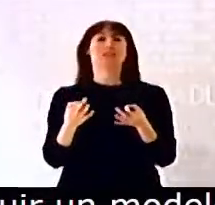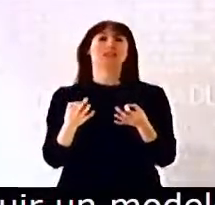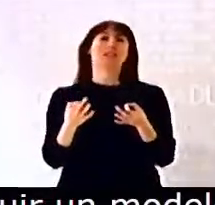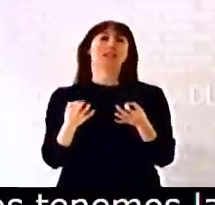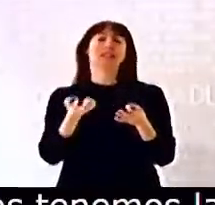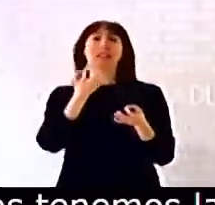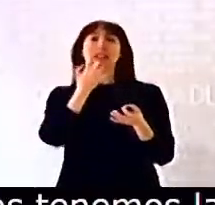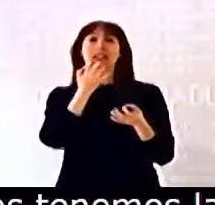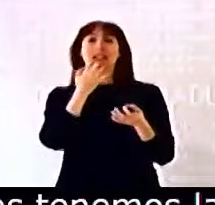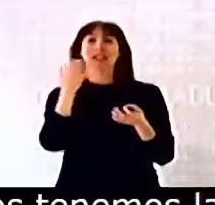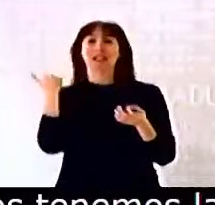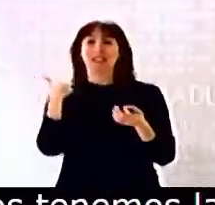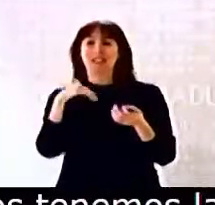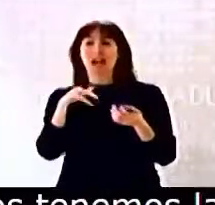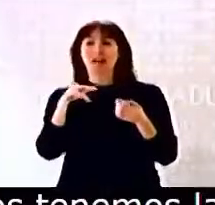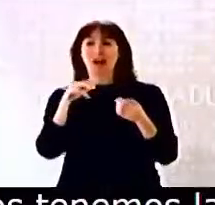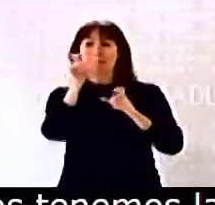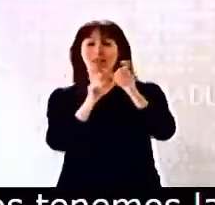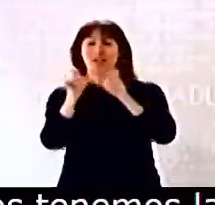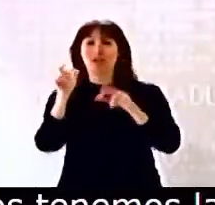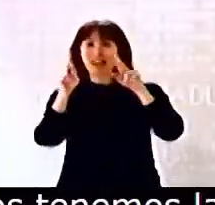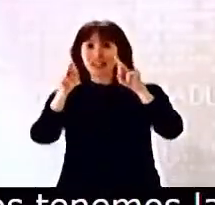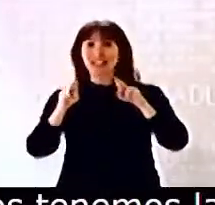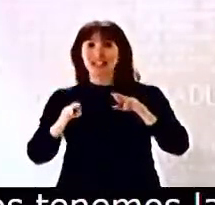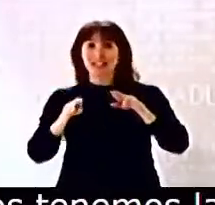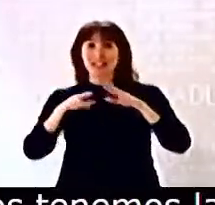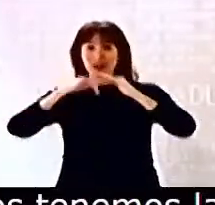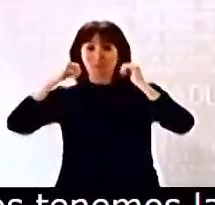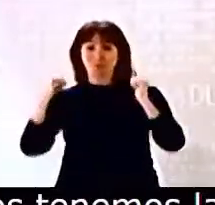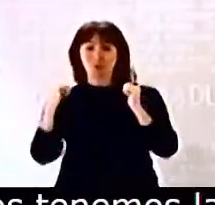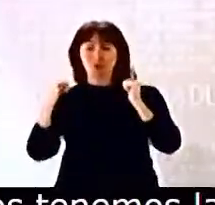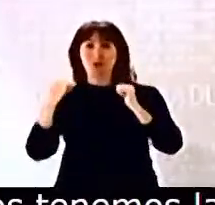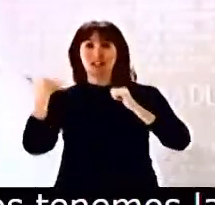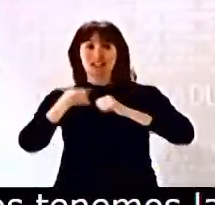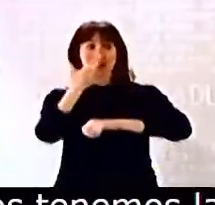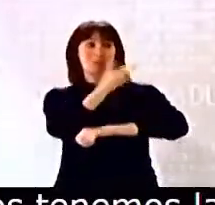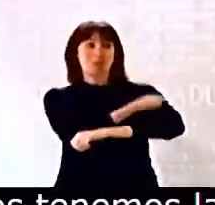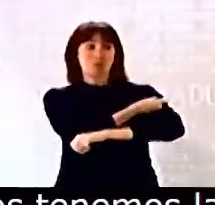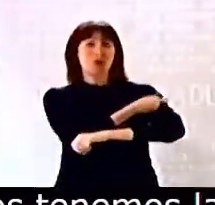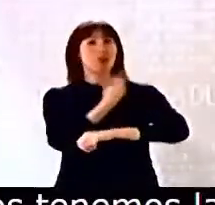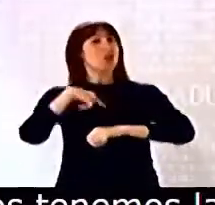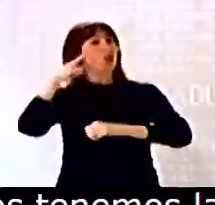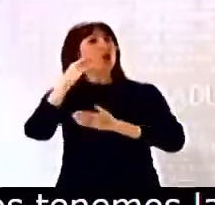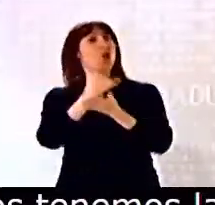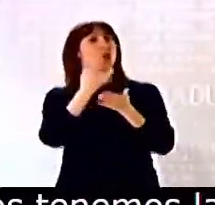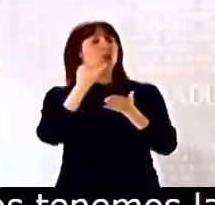donde se han vacunado los residentes hemos seguido haciendo cribados